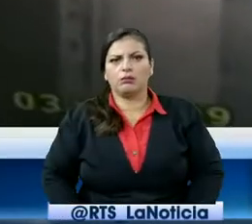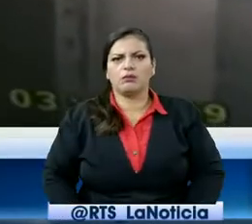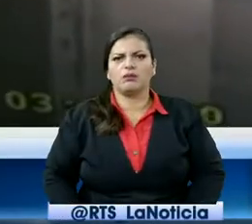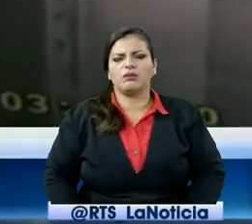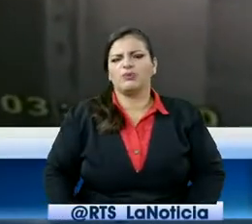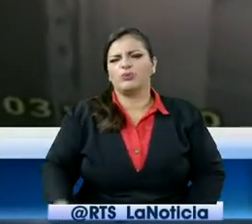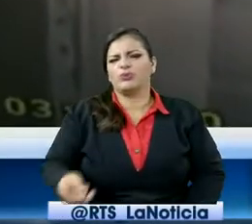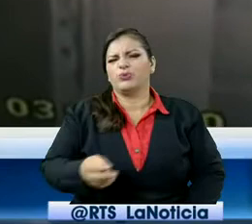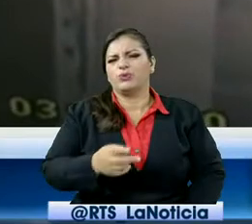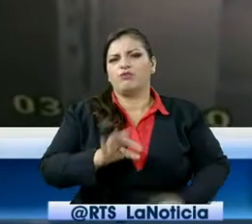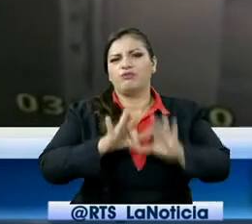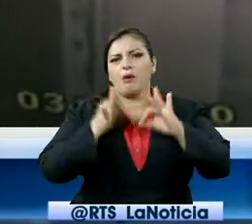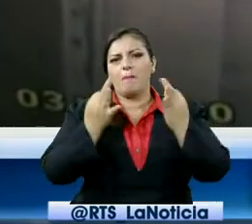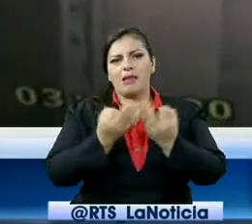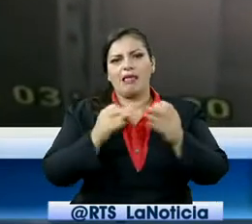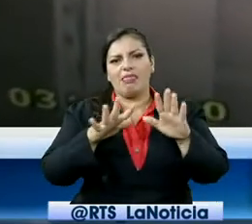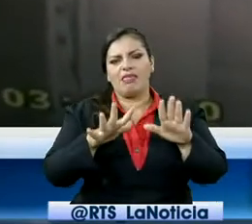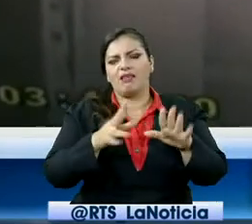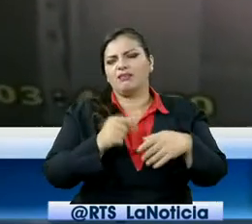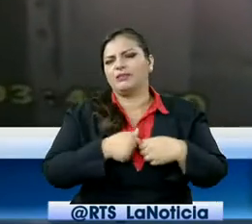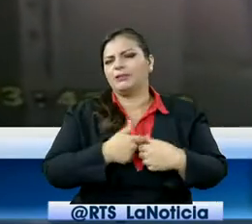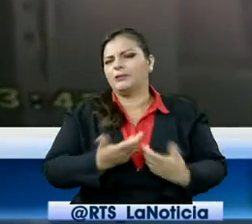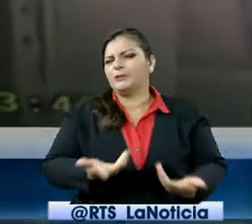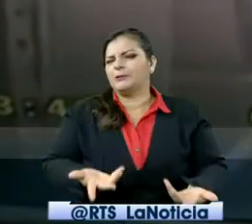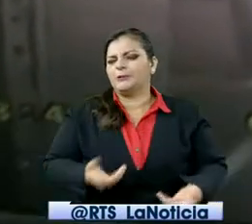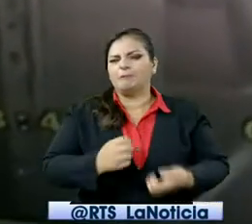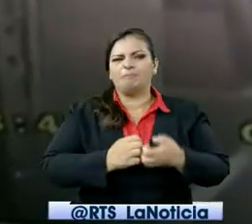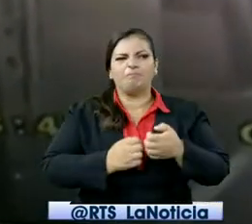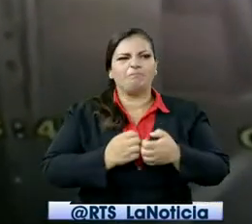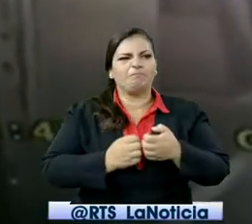de diez familias informó enrique muñoz